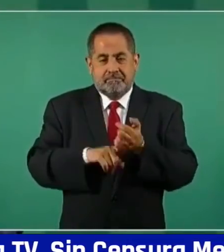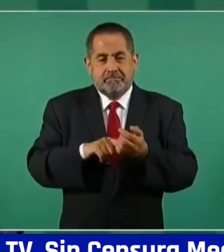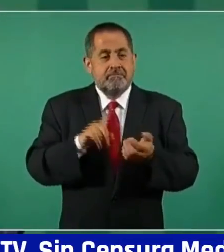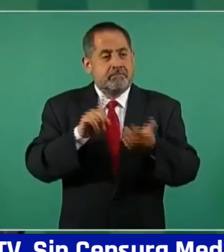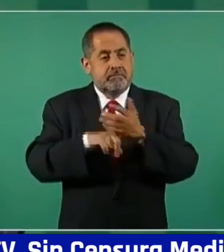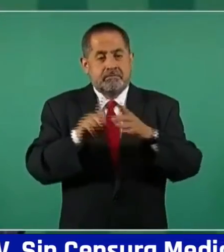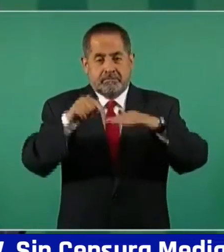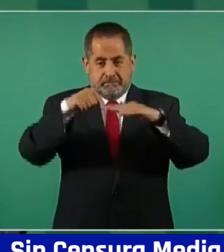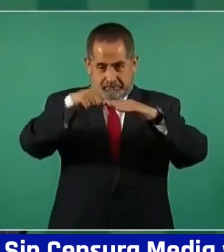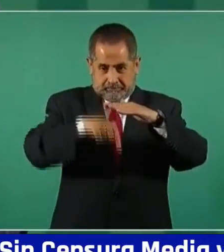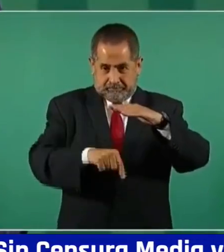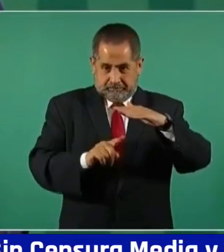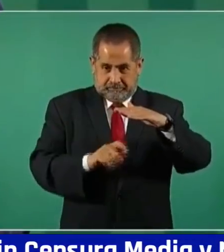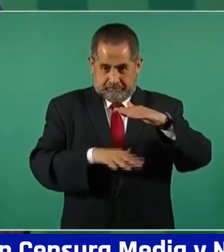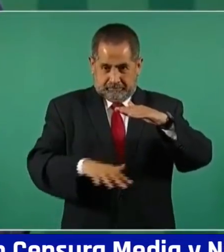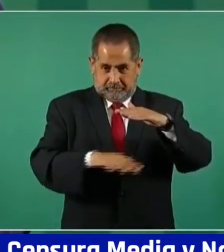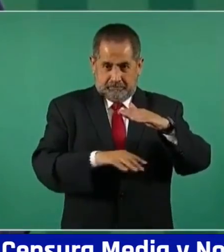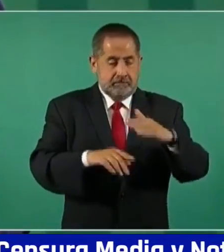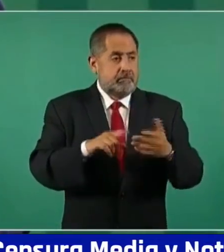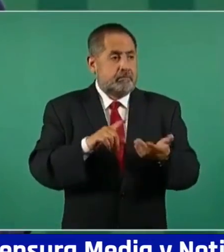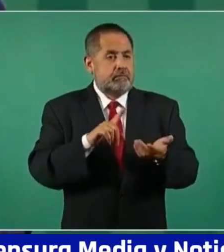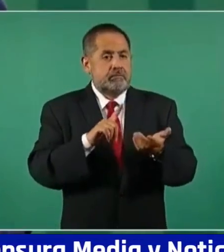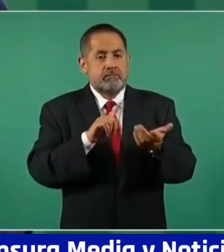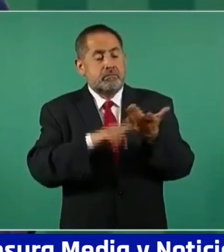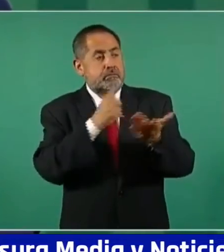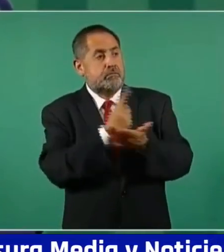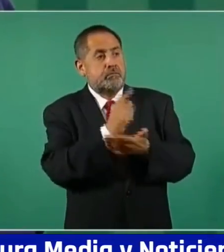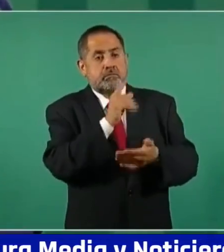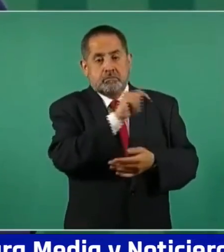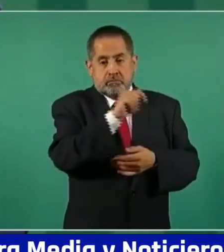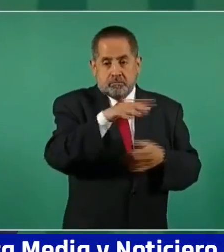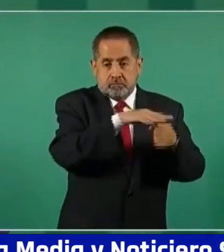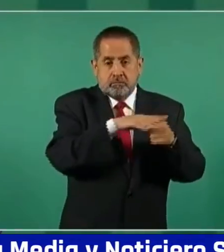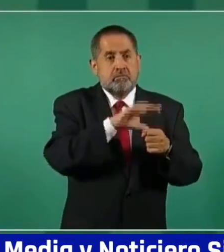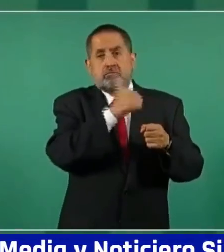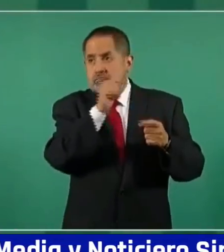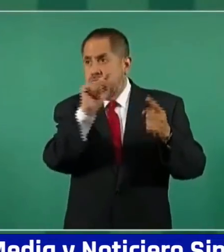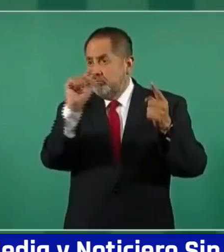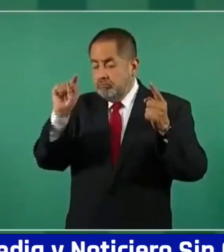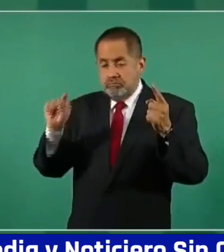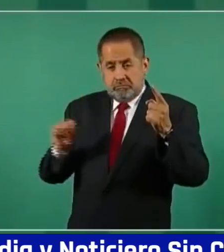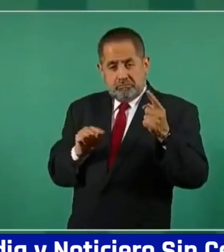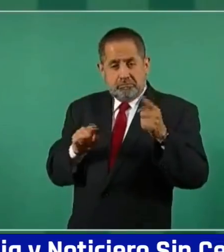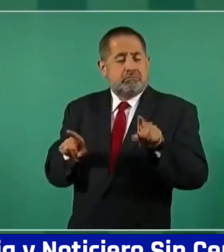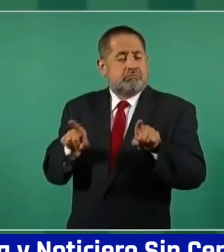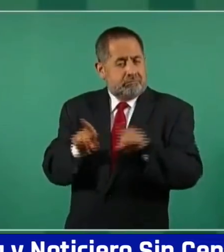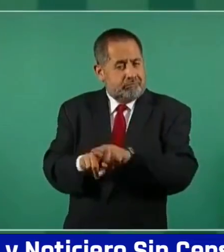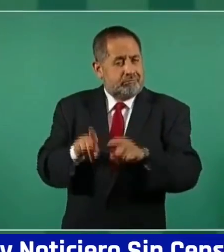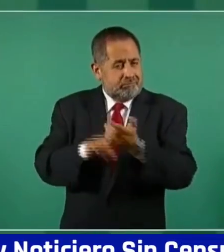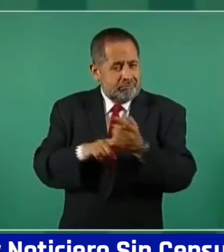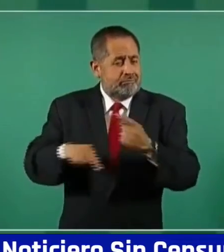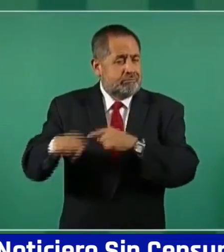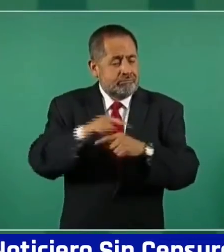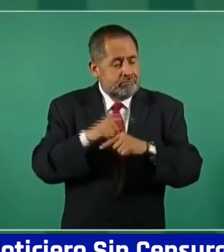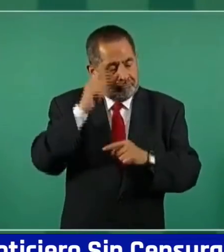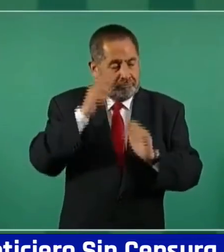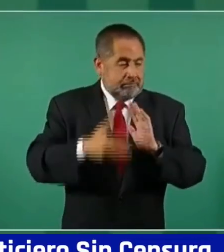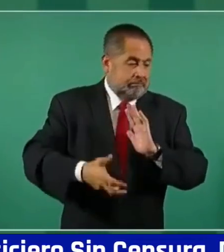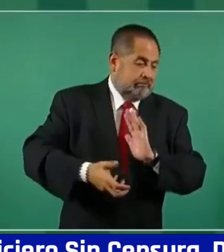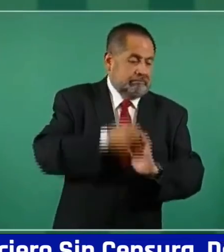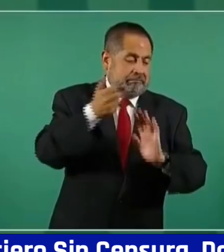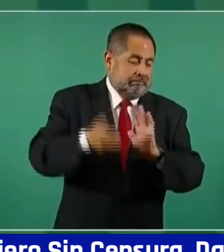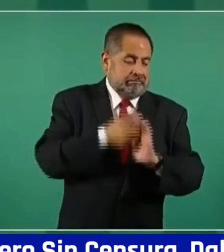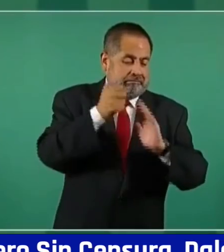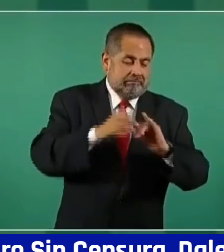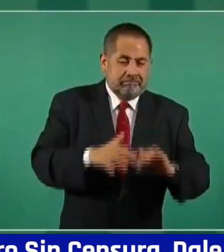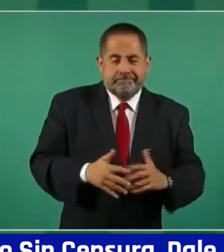mantos acuíferos en La Laguna y en otras partes por la sobreexplotación. Nada más